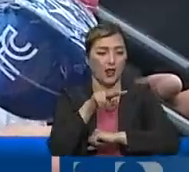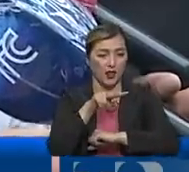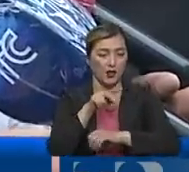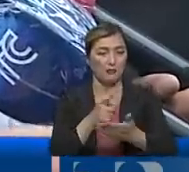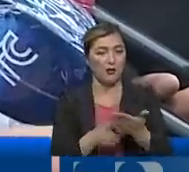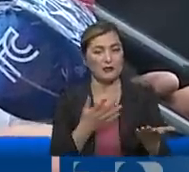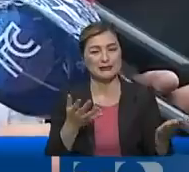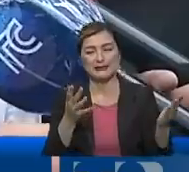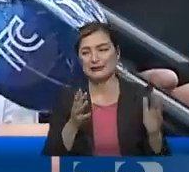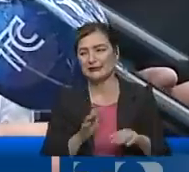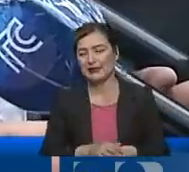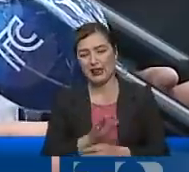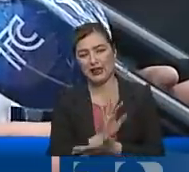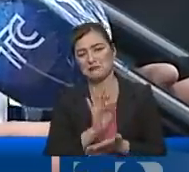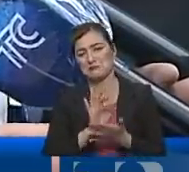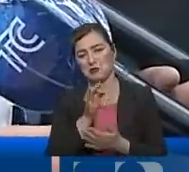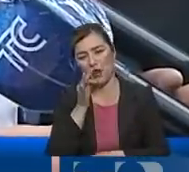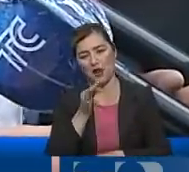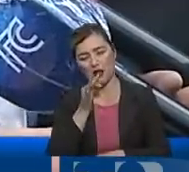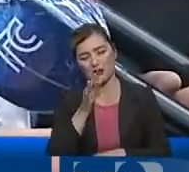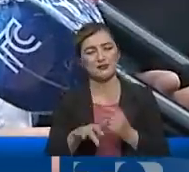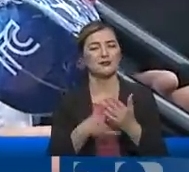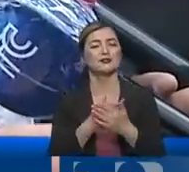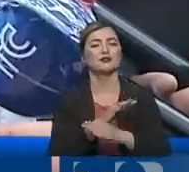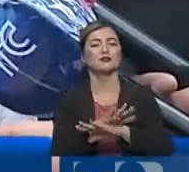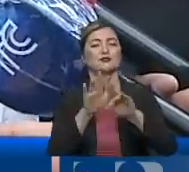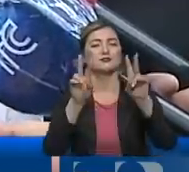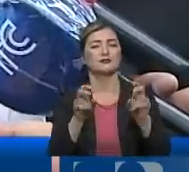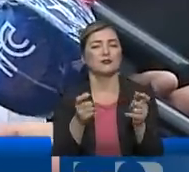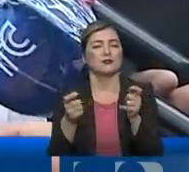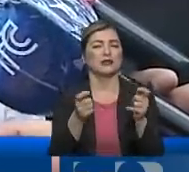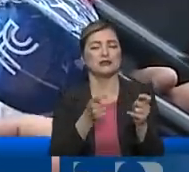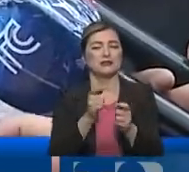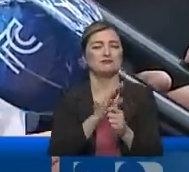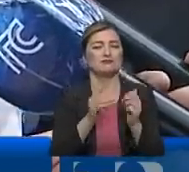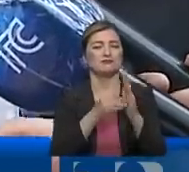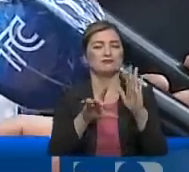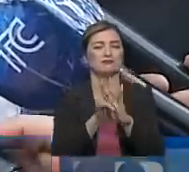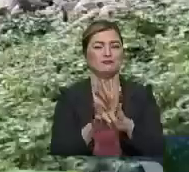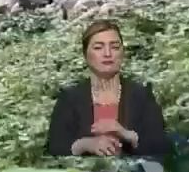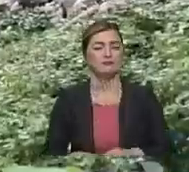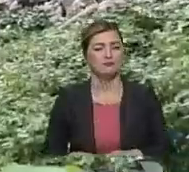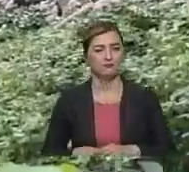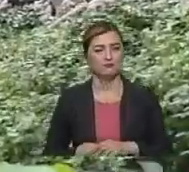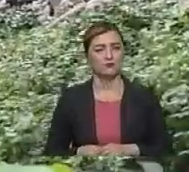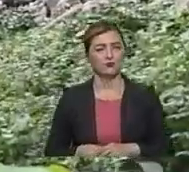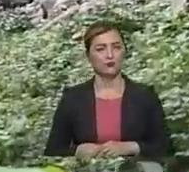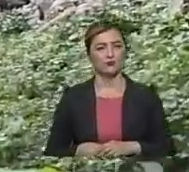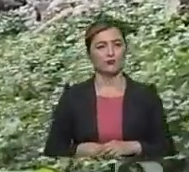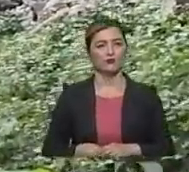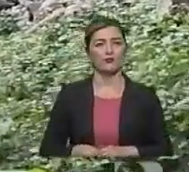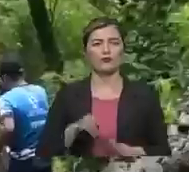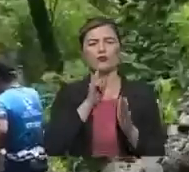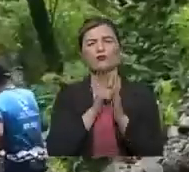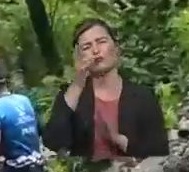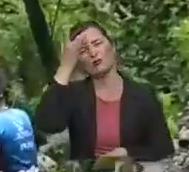realmente dicen muchísimo de un manejo inadecuado sobre el tema del otorgamiento de rutas y frecuencias en nuestro país. El detonante de esta denuncia